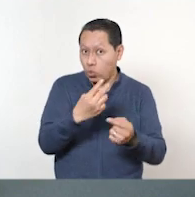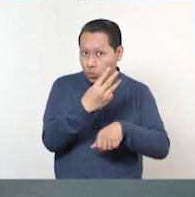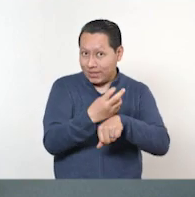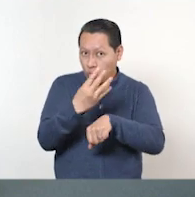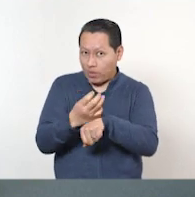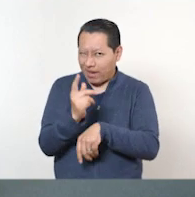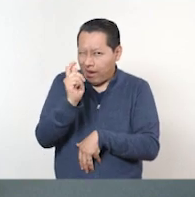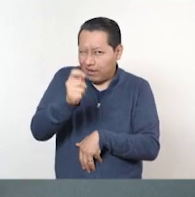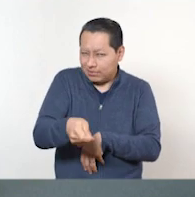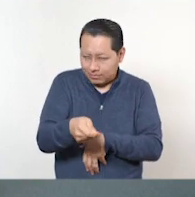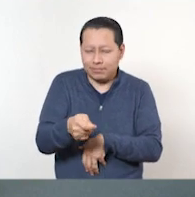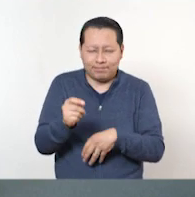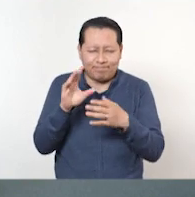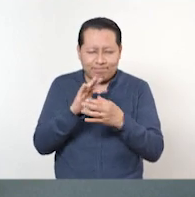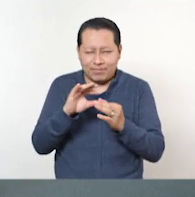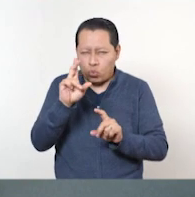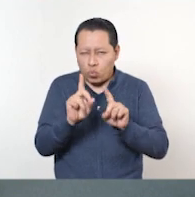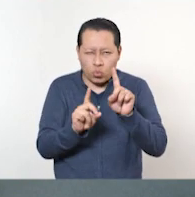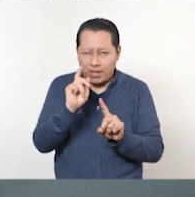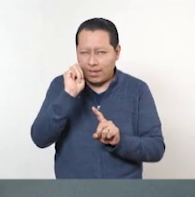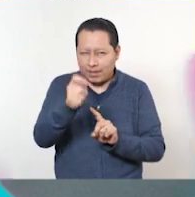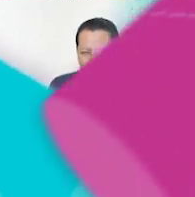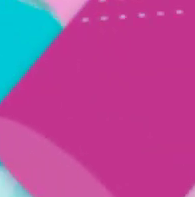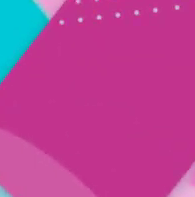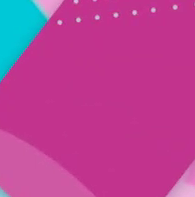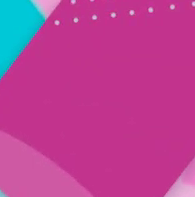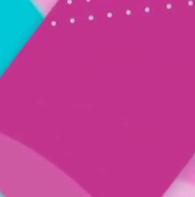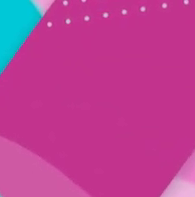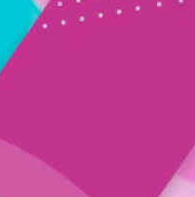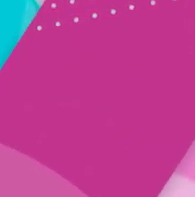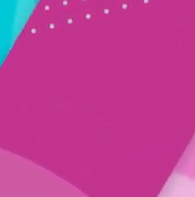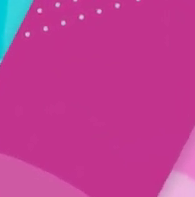niñas y los niños de tercero y cuarto. Pues vamos a ver sus dudas.